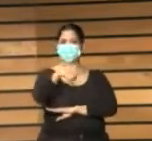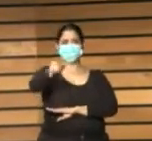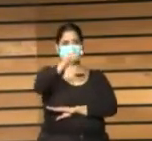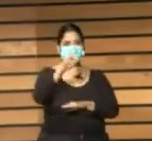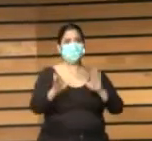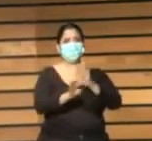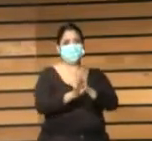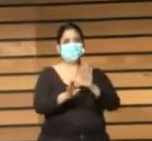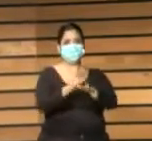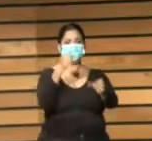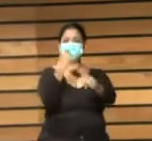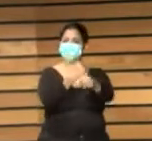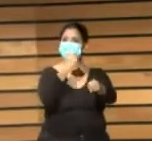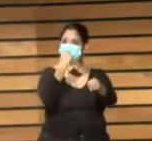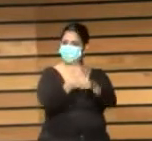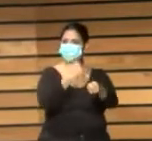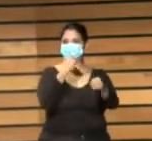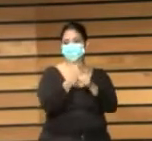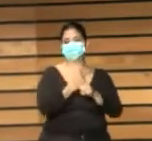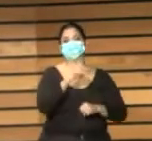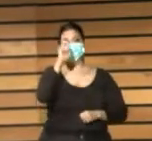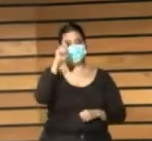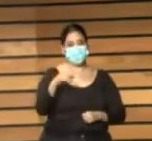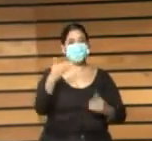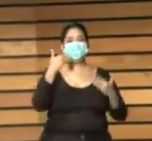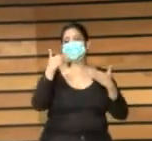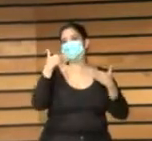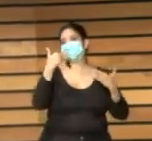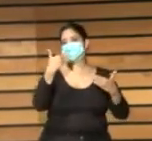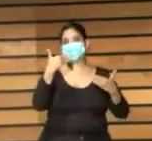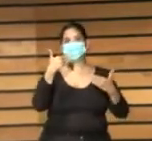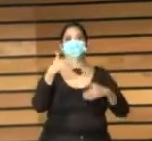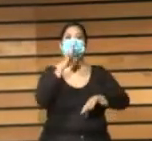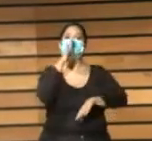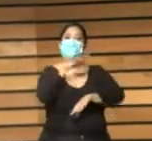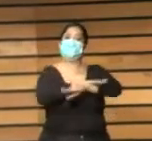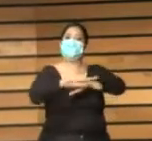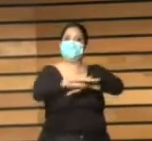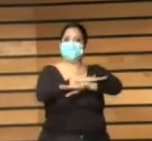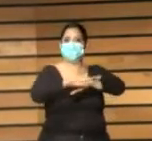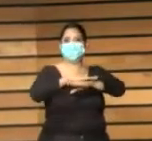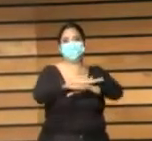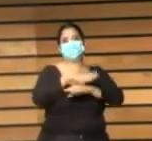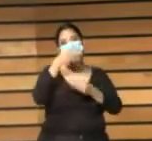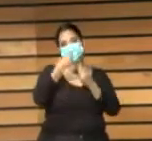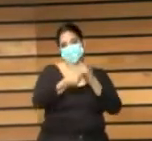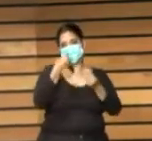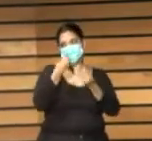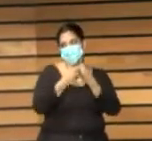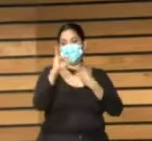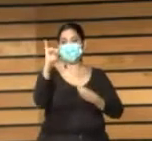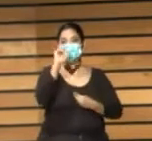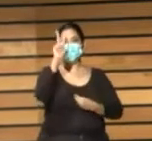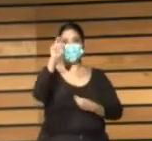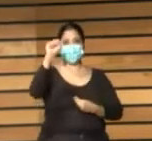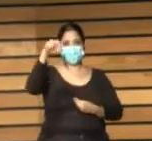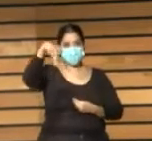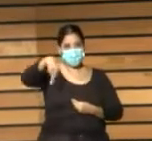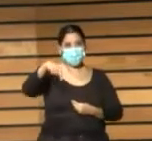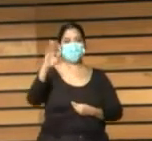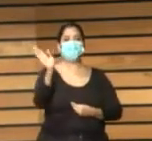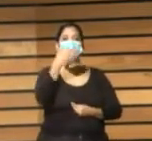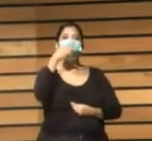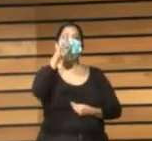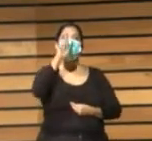Por supuesto, el agradecimiento al Gobierno de Canarias, Juan, a ti, a Rubén,